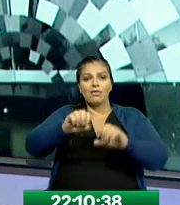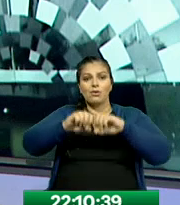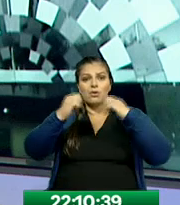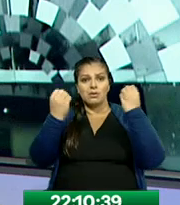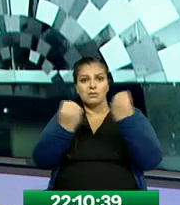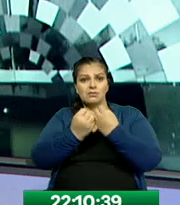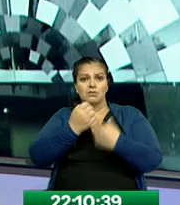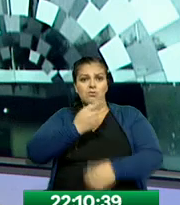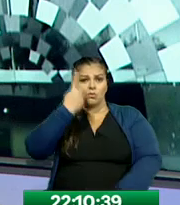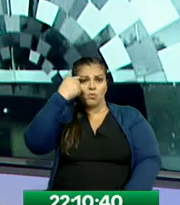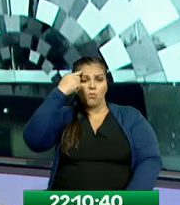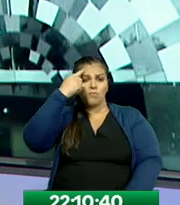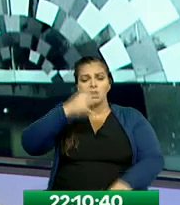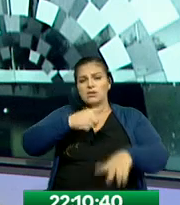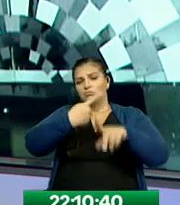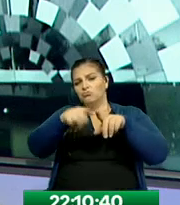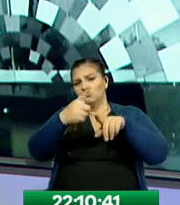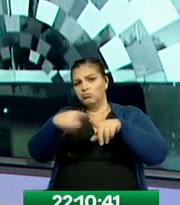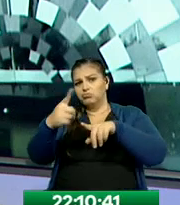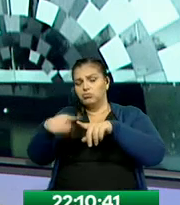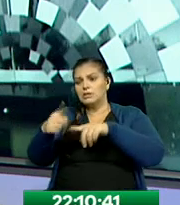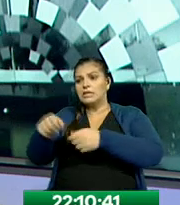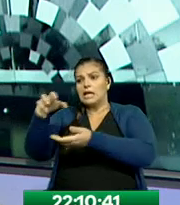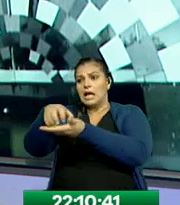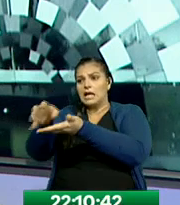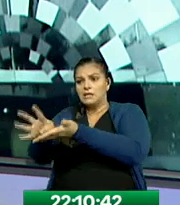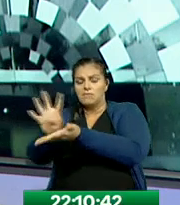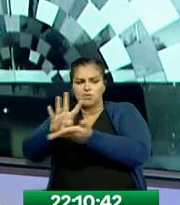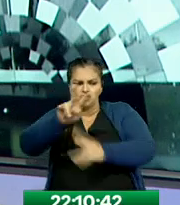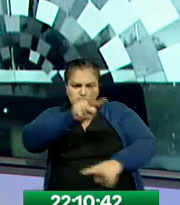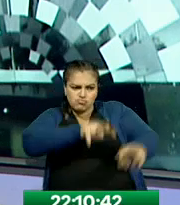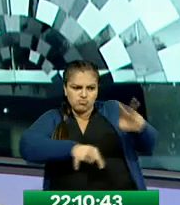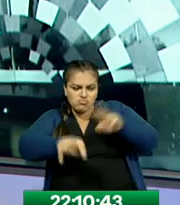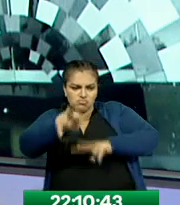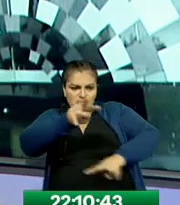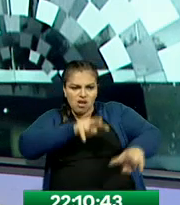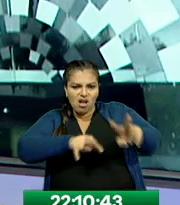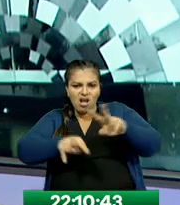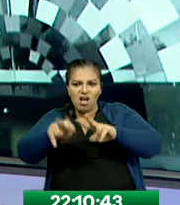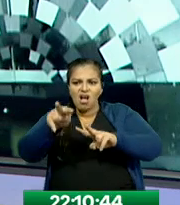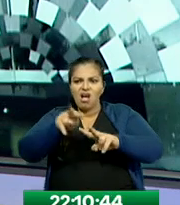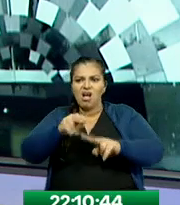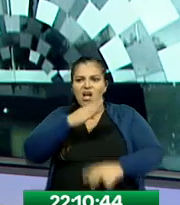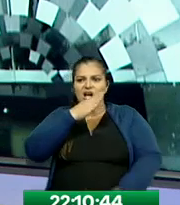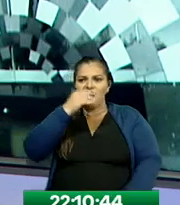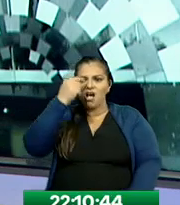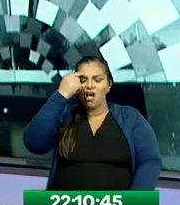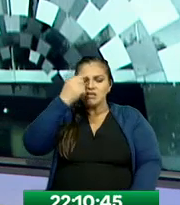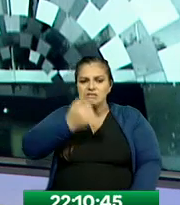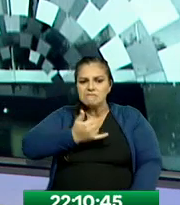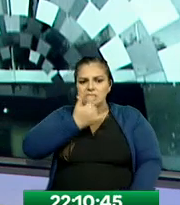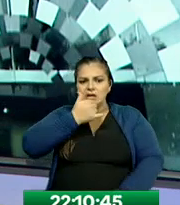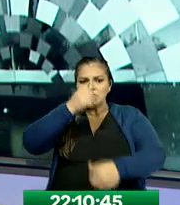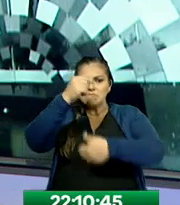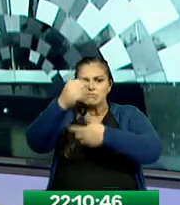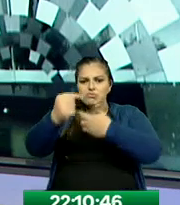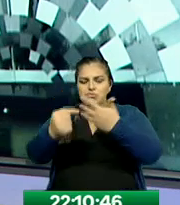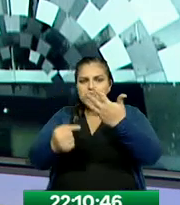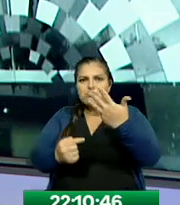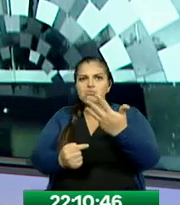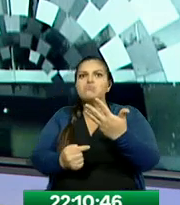del Estado ante la Asamblea Nacional. Trujillo también se refirió a las designaciones de nuevas